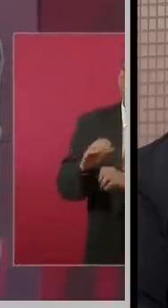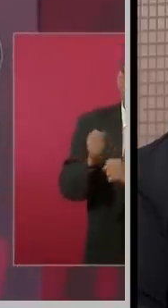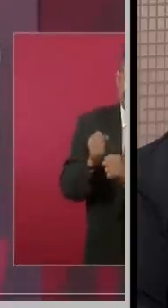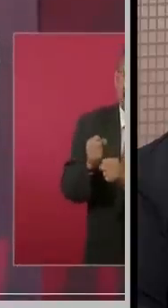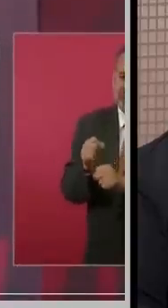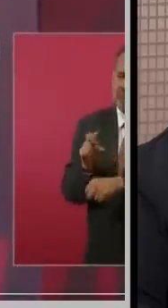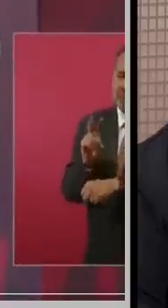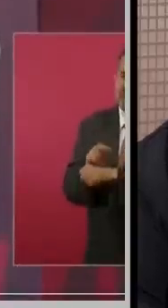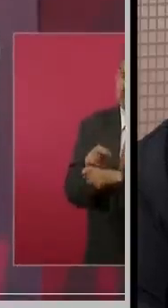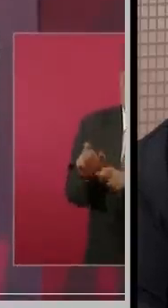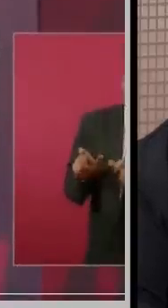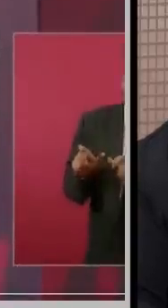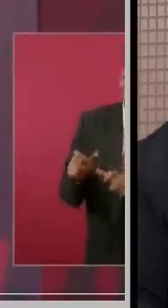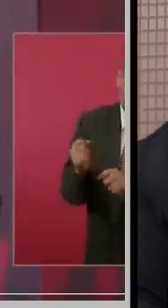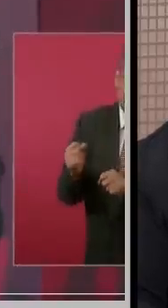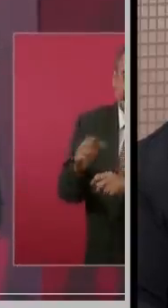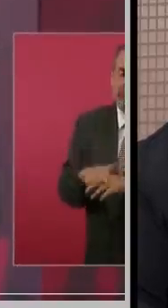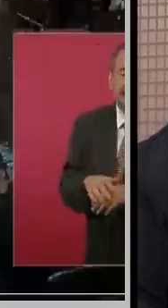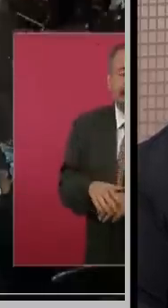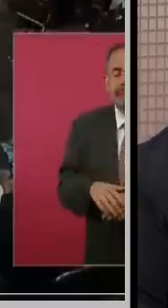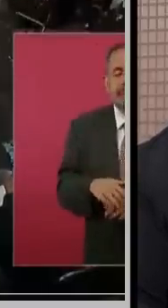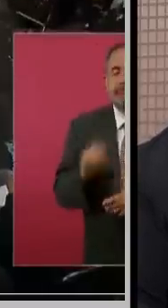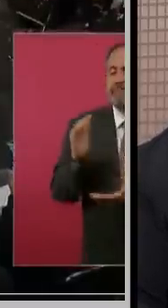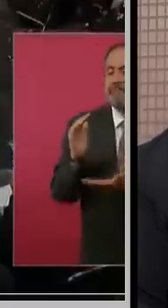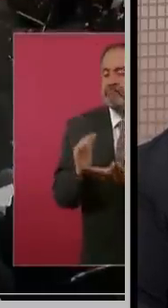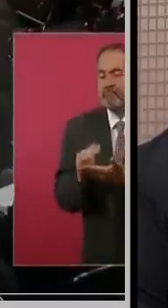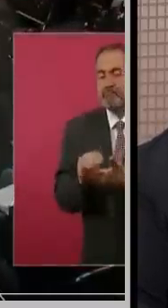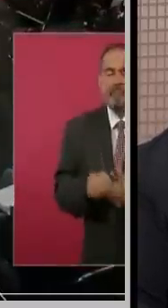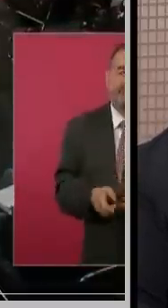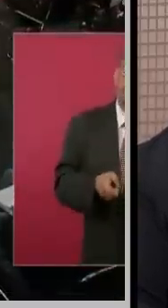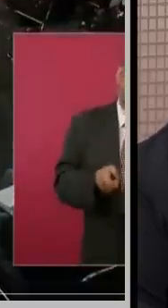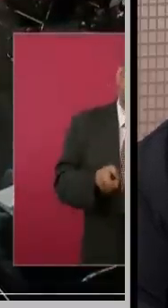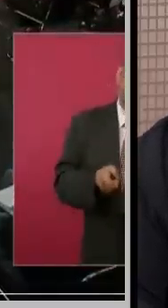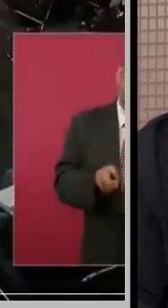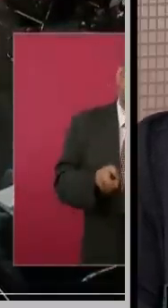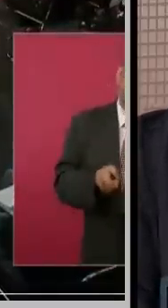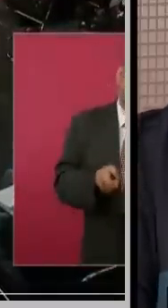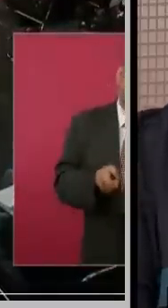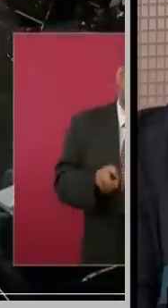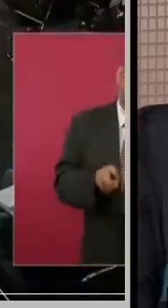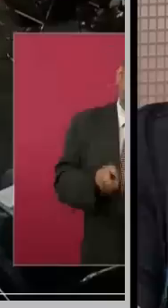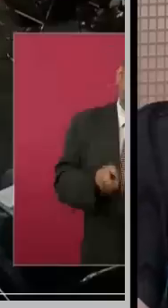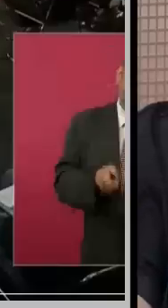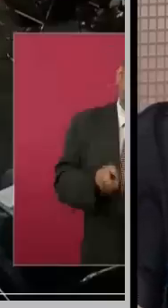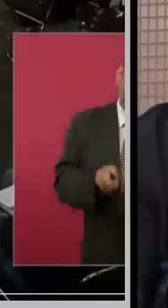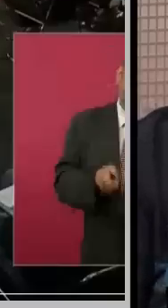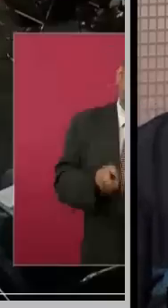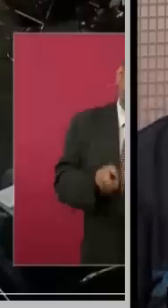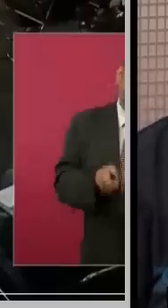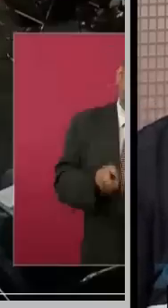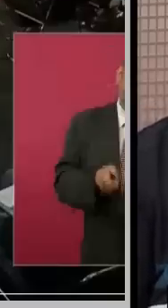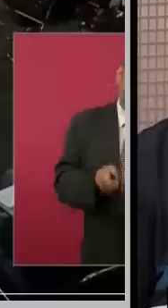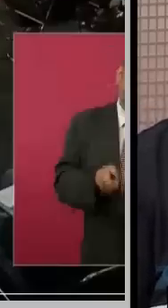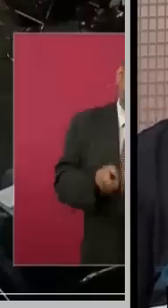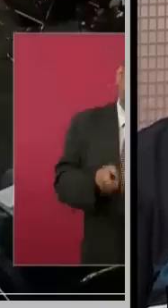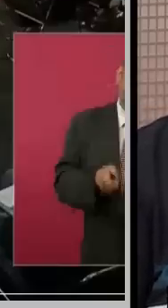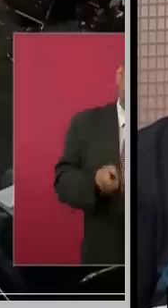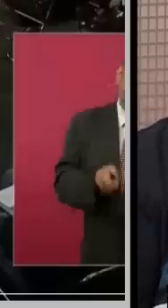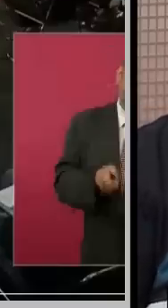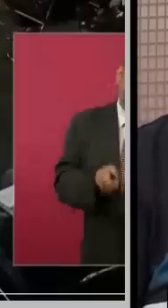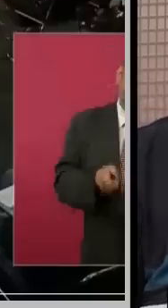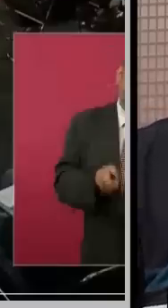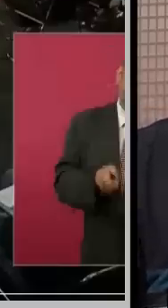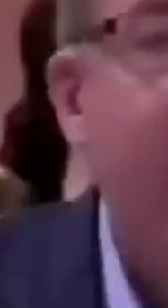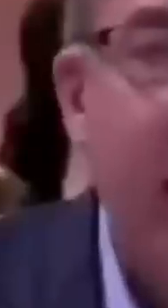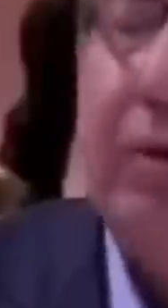más protección, o sea, que es lo que se está haciendo, ¿no? Pues ahí lo que dice el día de hoy el presidente López